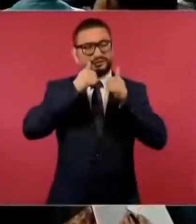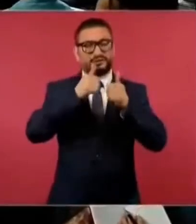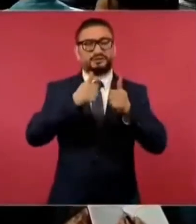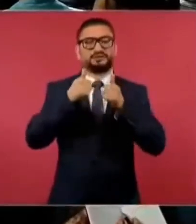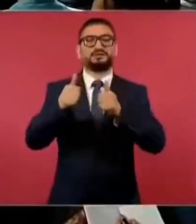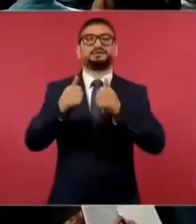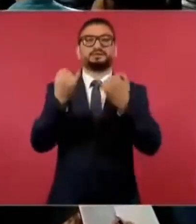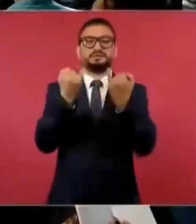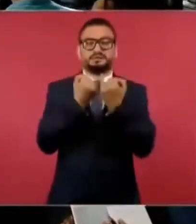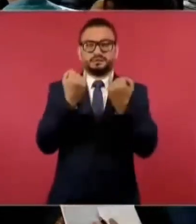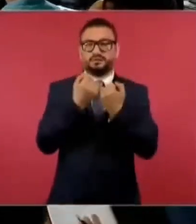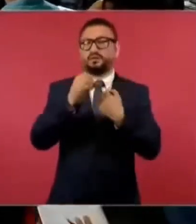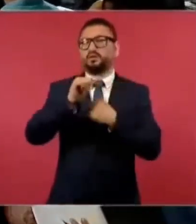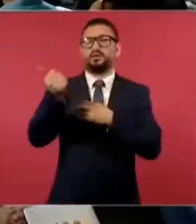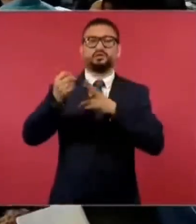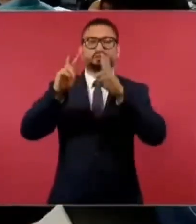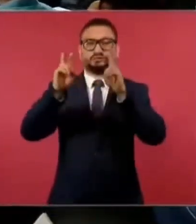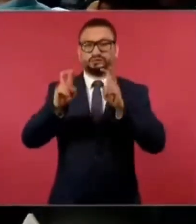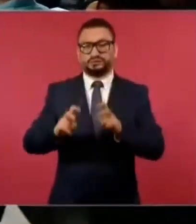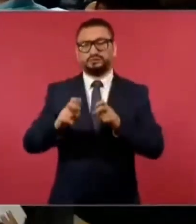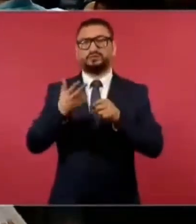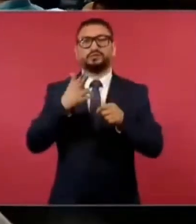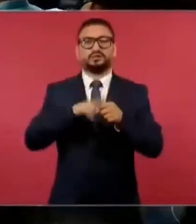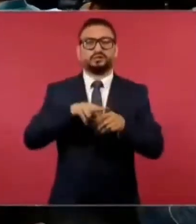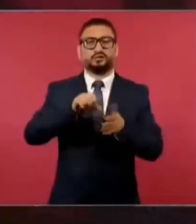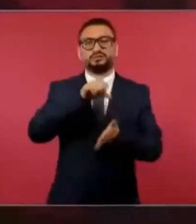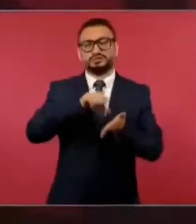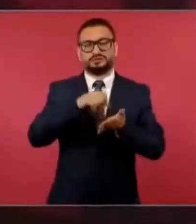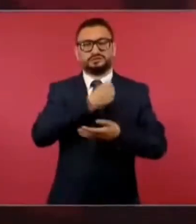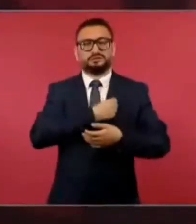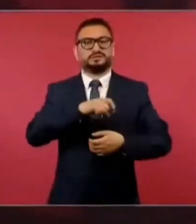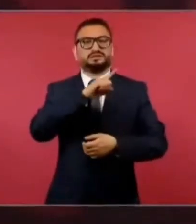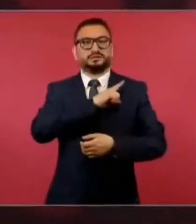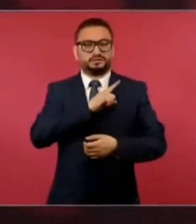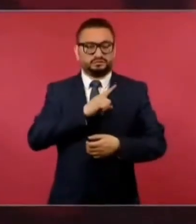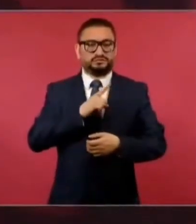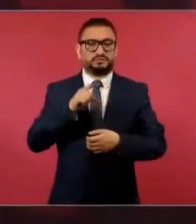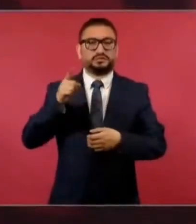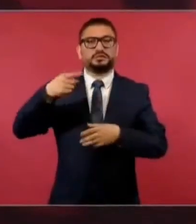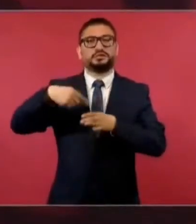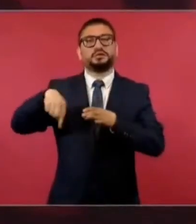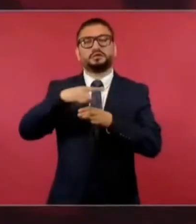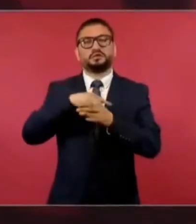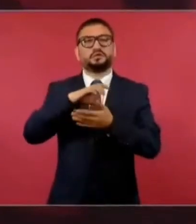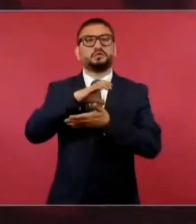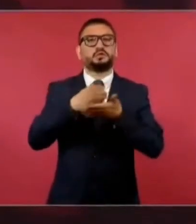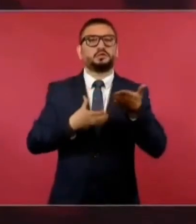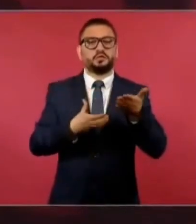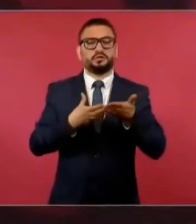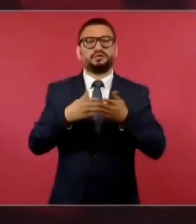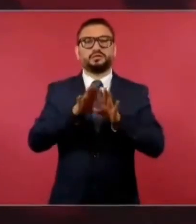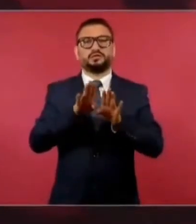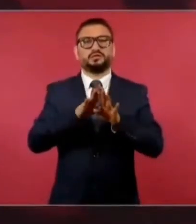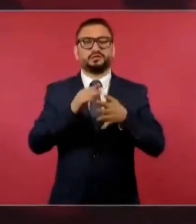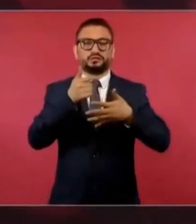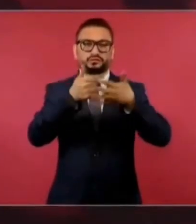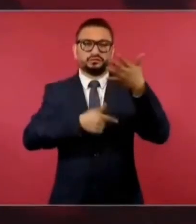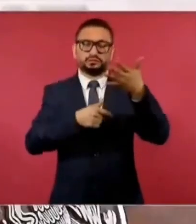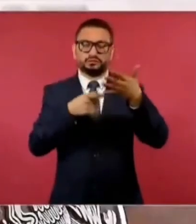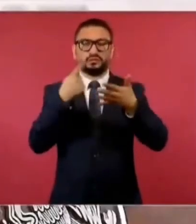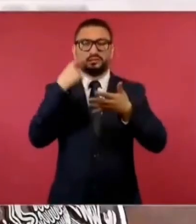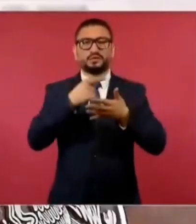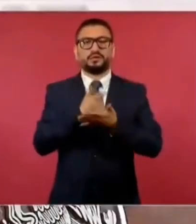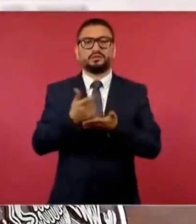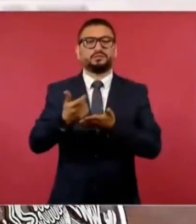atender otros temas, tanto en hospitales como en centros de salud. Eran contratos de una nómina que se había generado